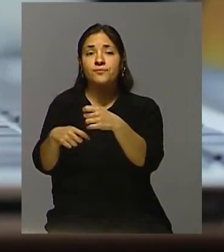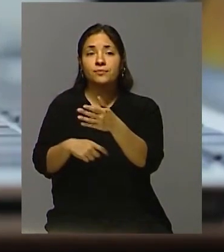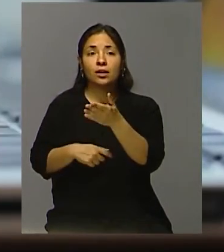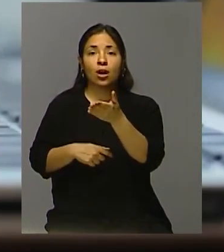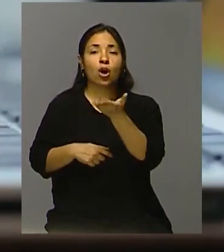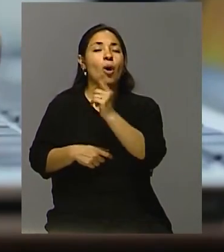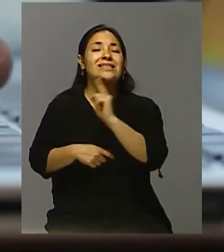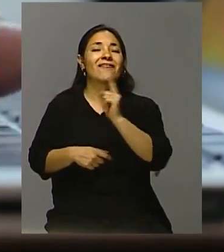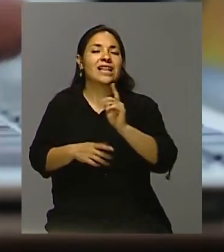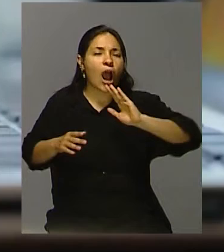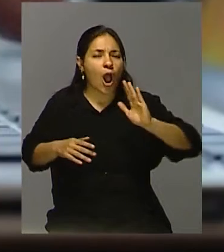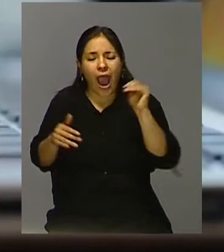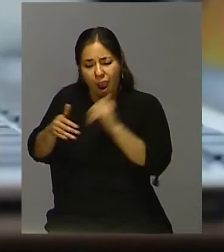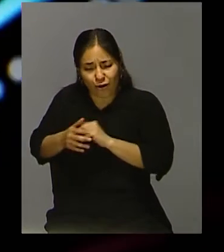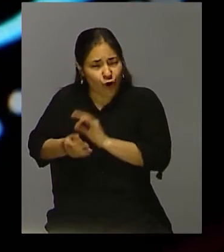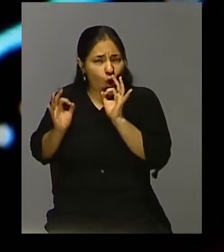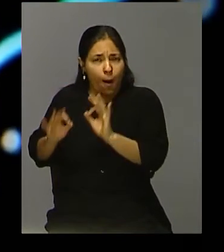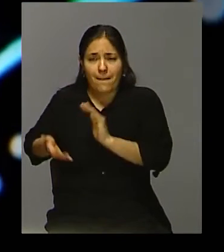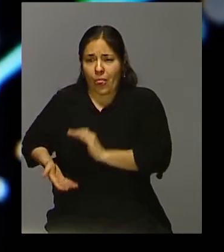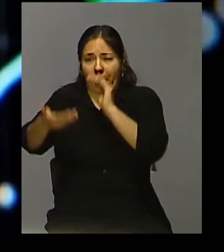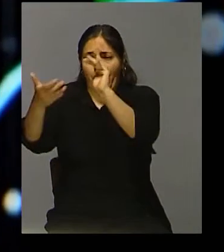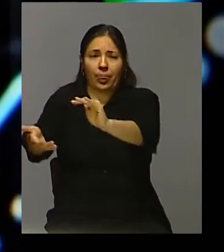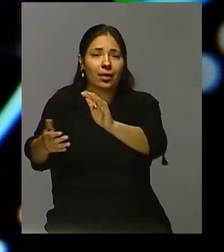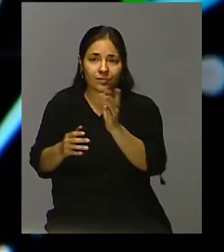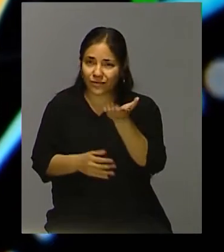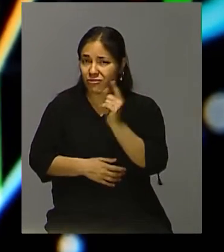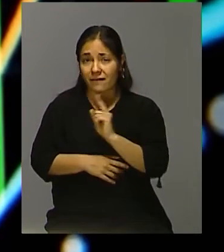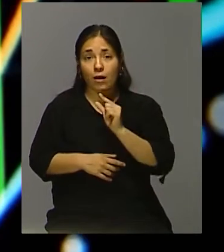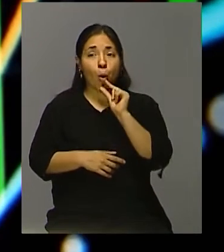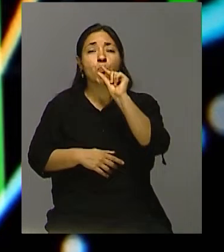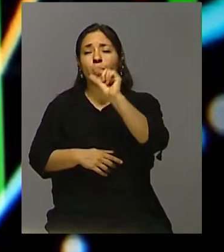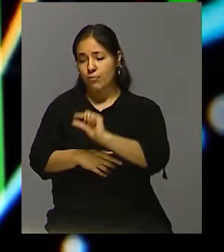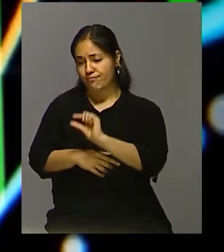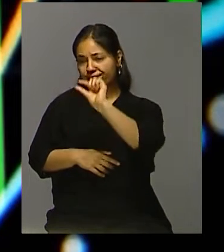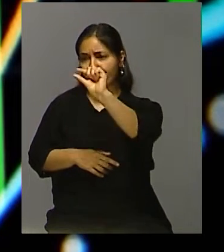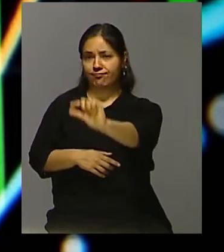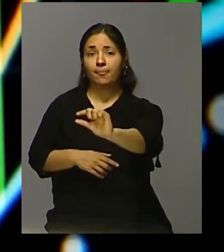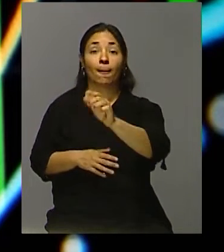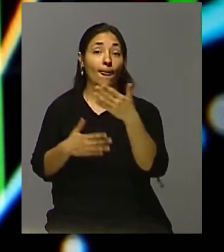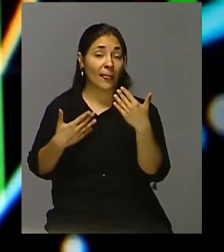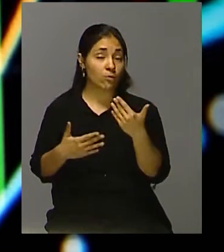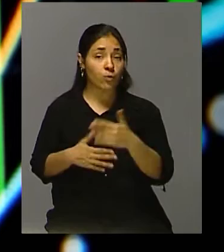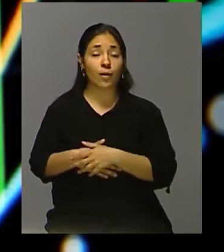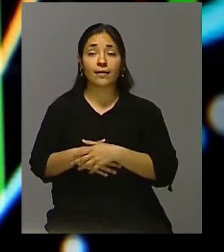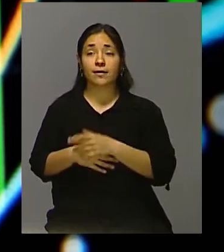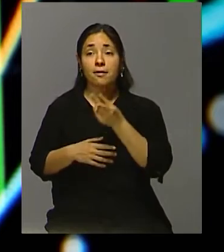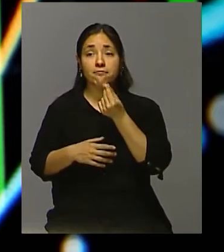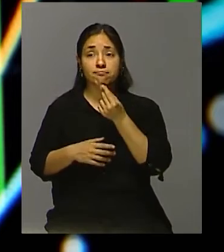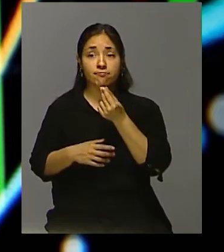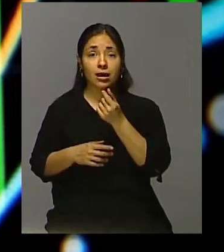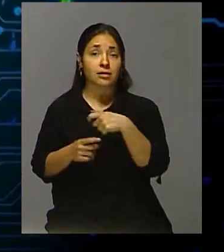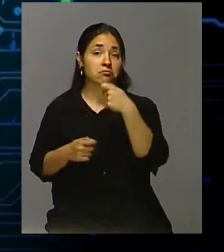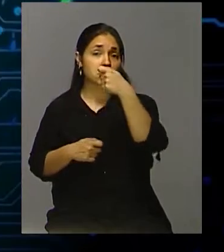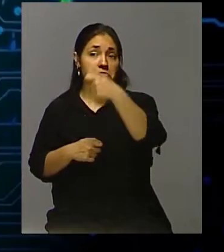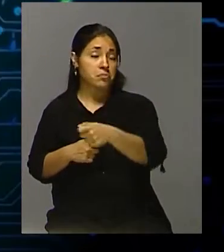patrimonio neto ni todo su ahorro en la bolsa, pero sí una pequeña porción, es eso, nos permite colocar la cantidad de dinero que